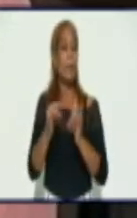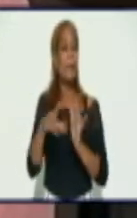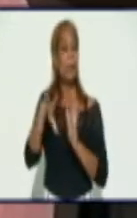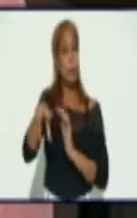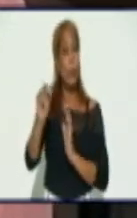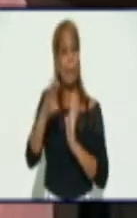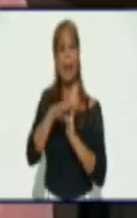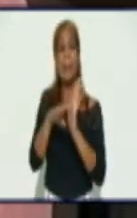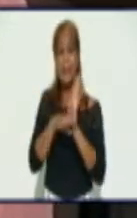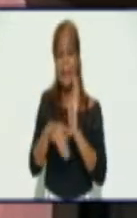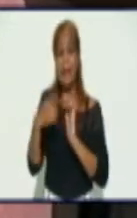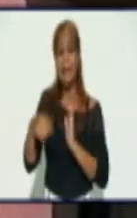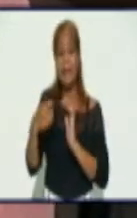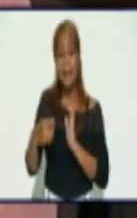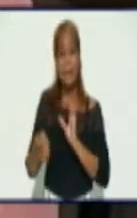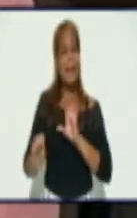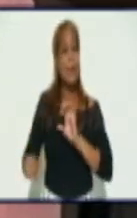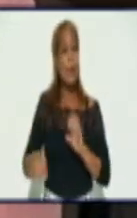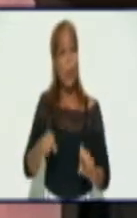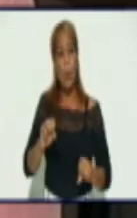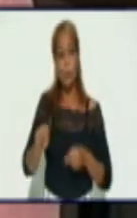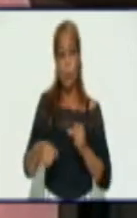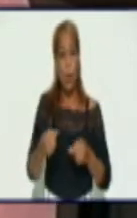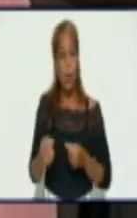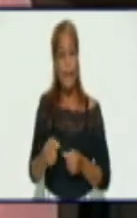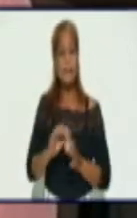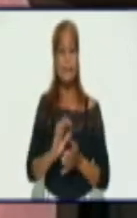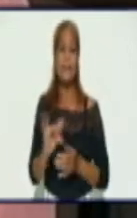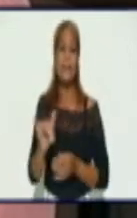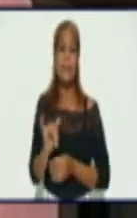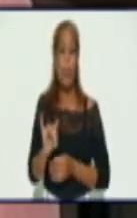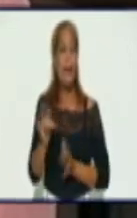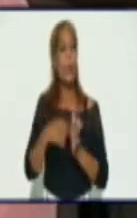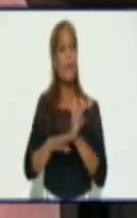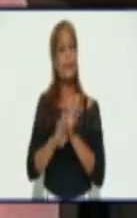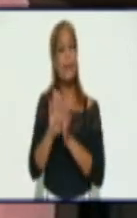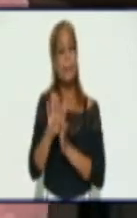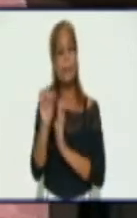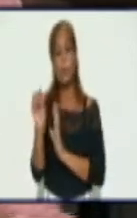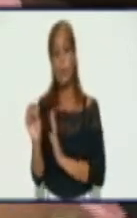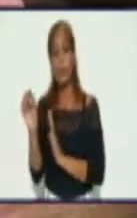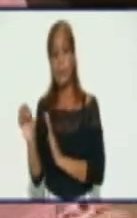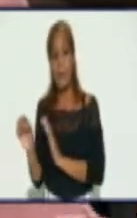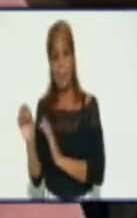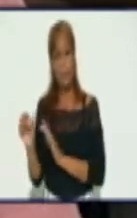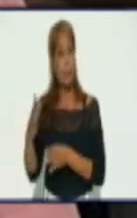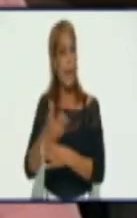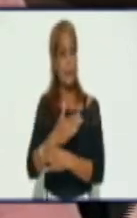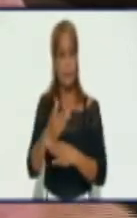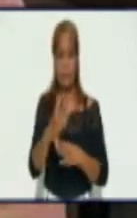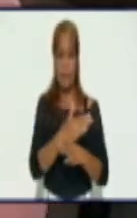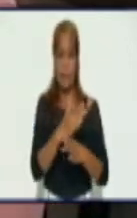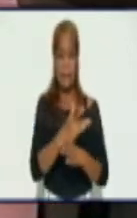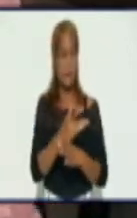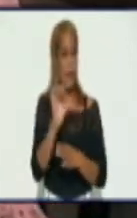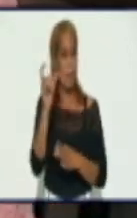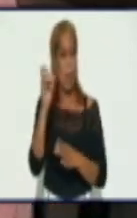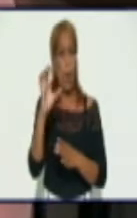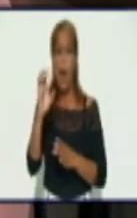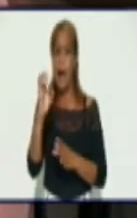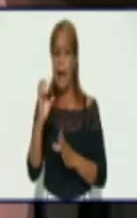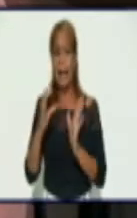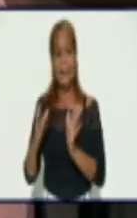con los ajustes en el protocolo, ajustes en el algoritmo de seguimiento de los pacientes en sus diferentes categorías, los